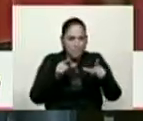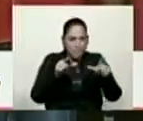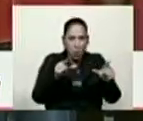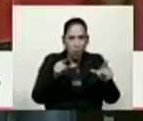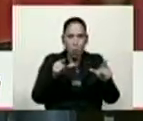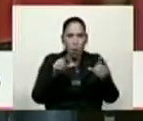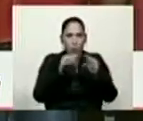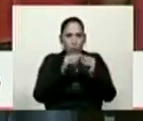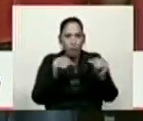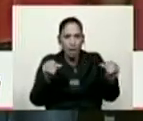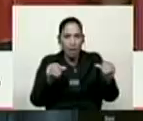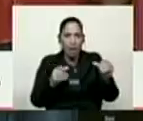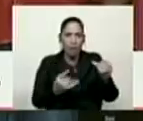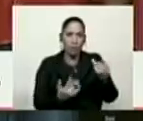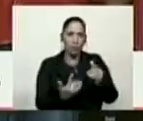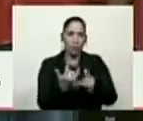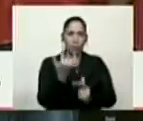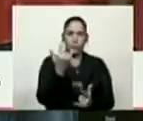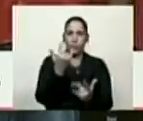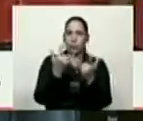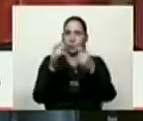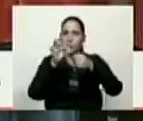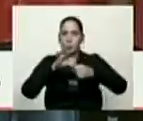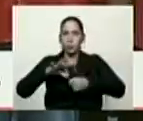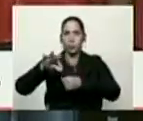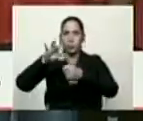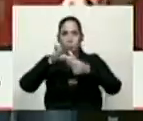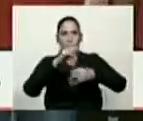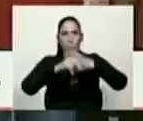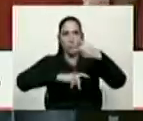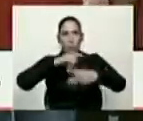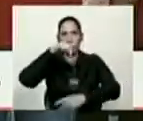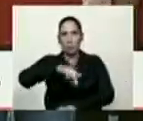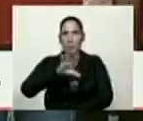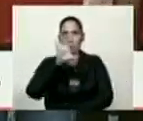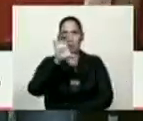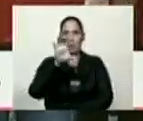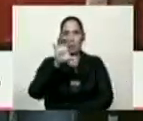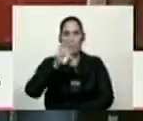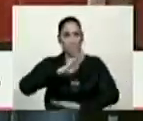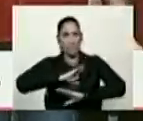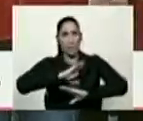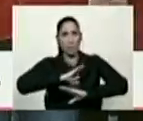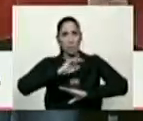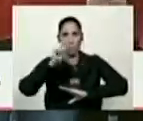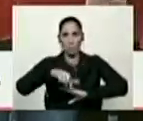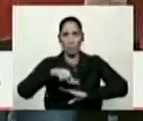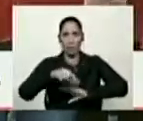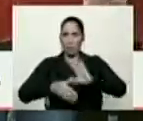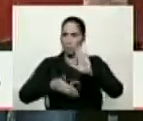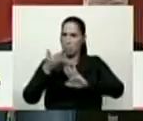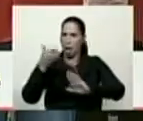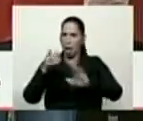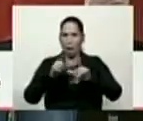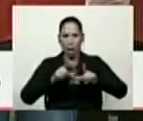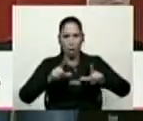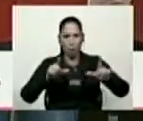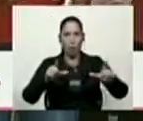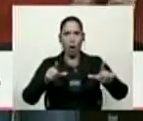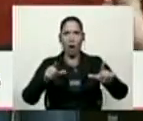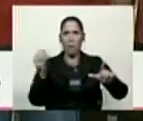alguna mata, a hacer algo para producir por este país, por uno mismo, pues, váyase al sector más egoísta,